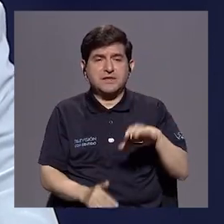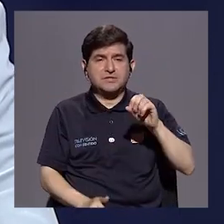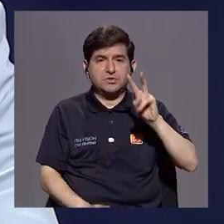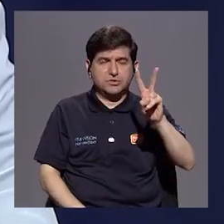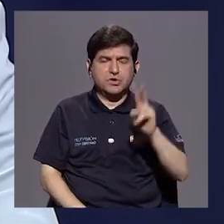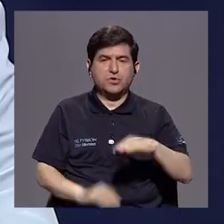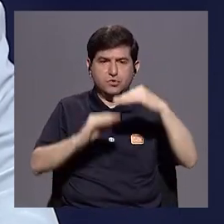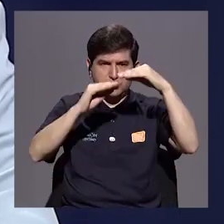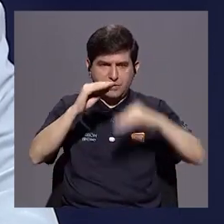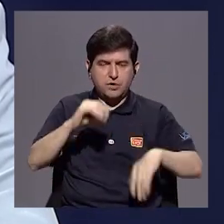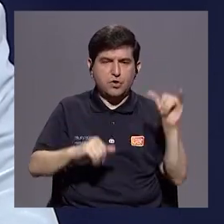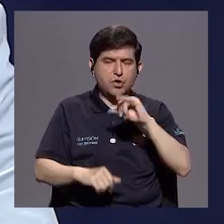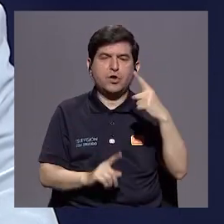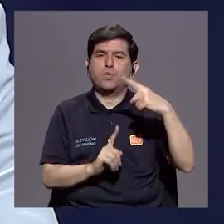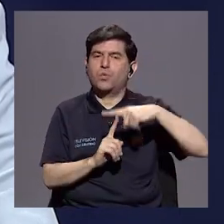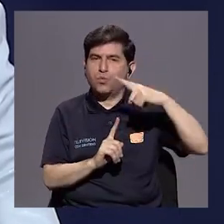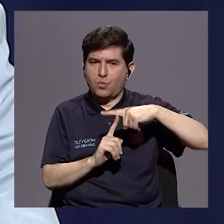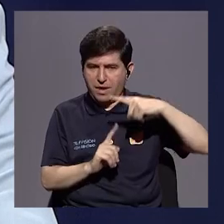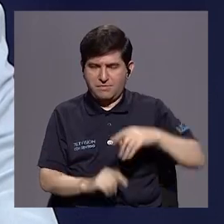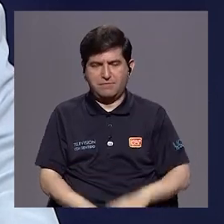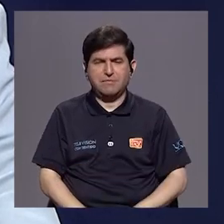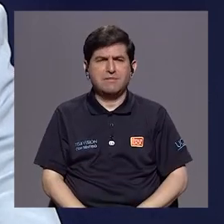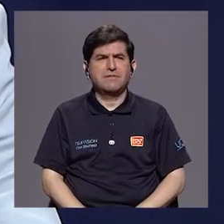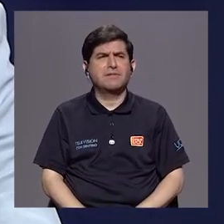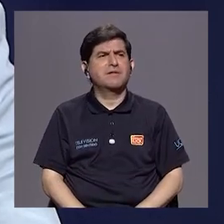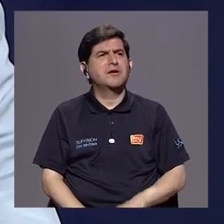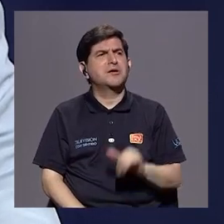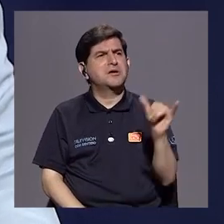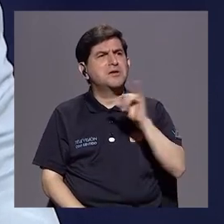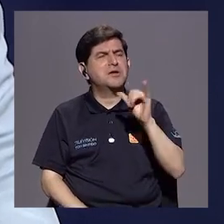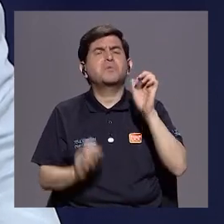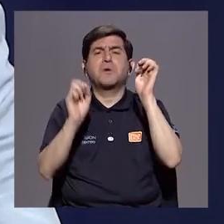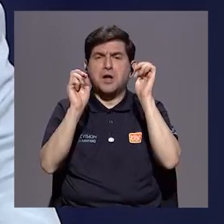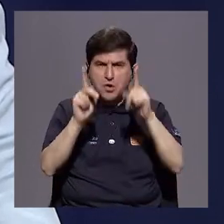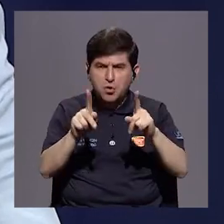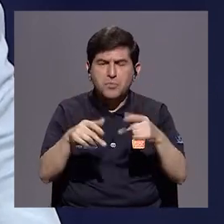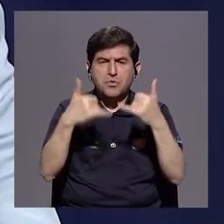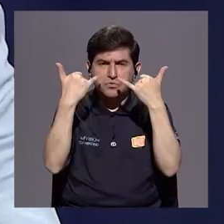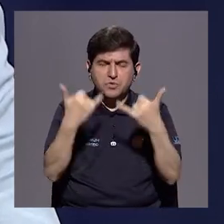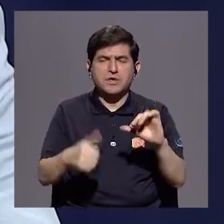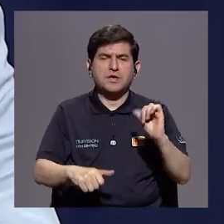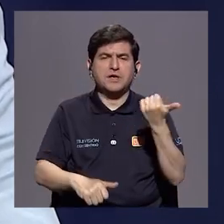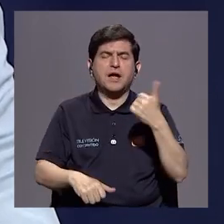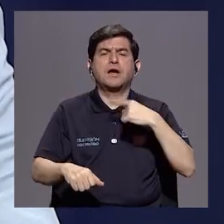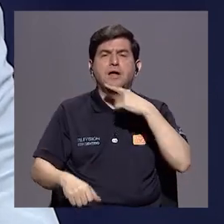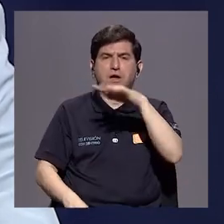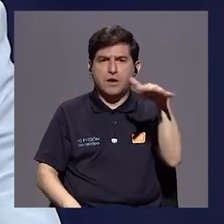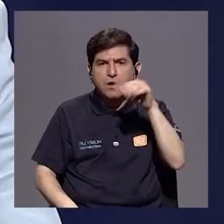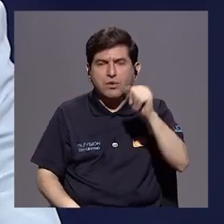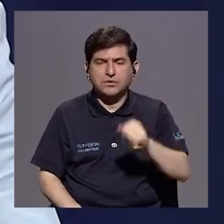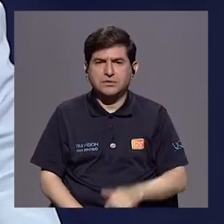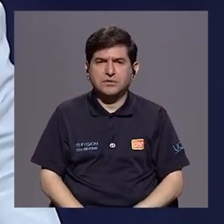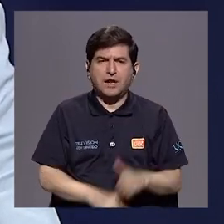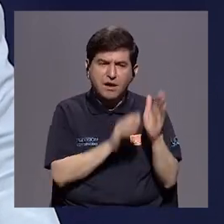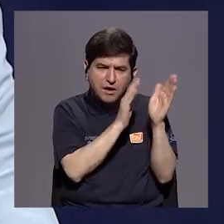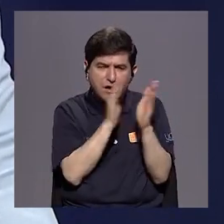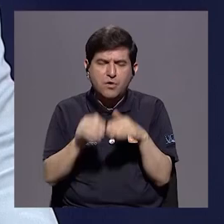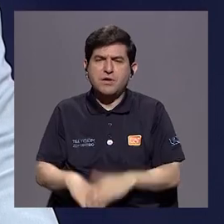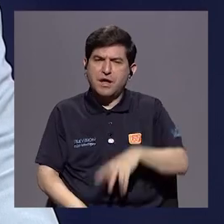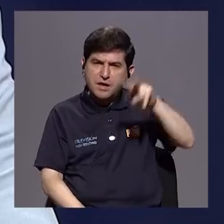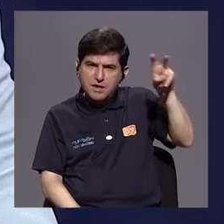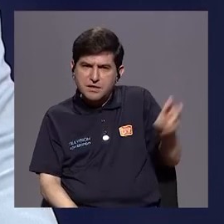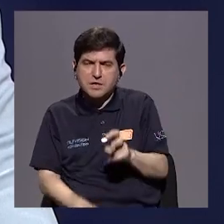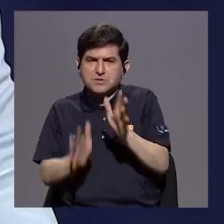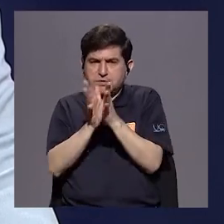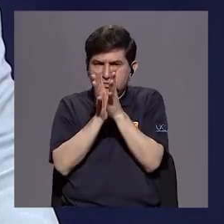e igual los taxis e inclusive es viable como se ha hecho otras realidades organizar el